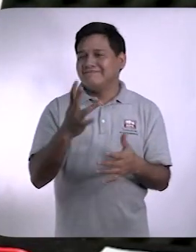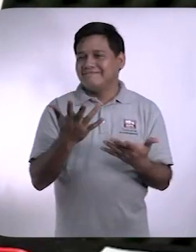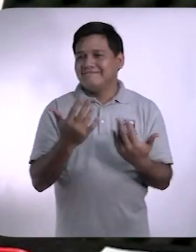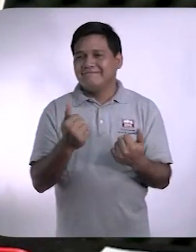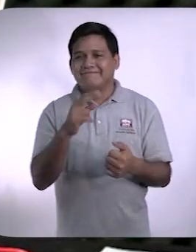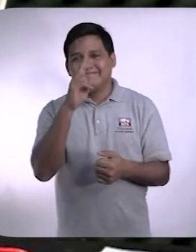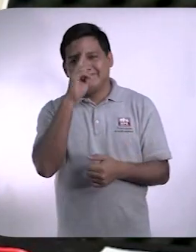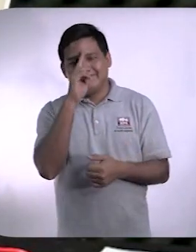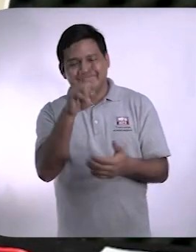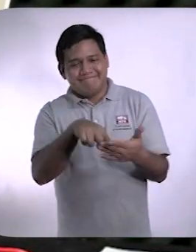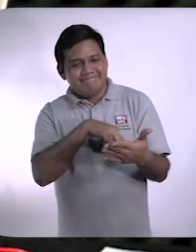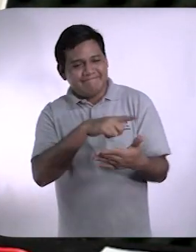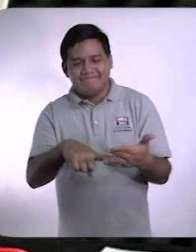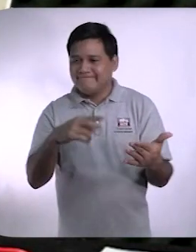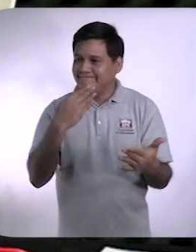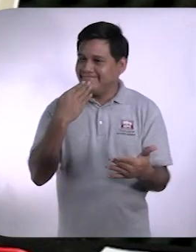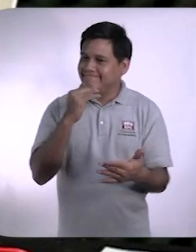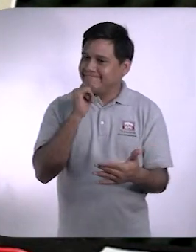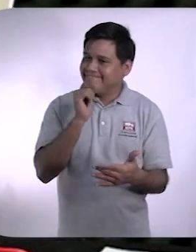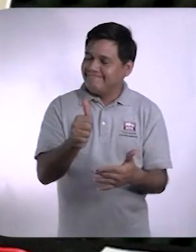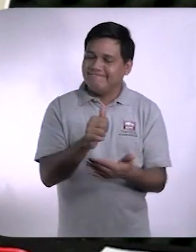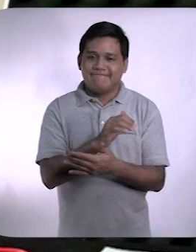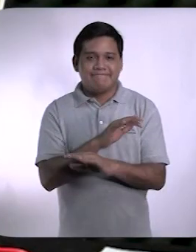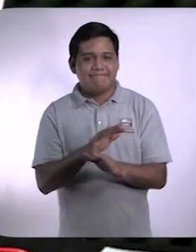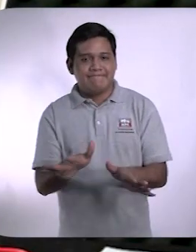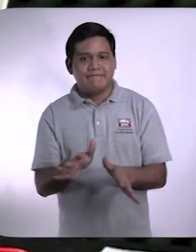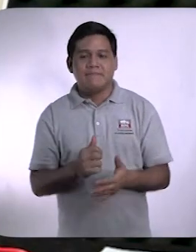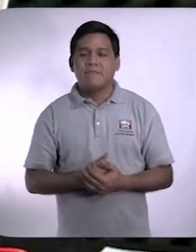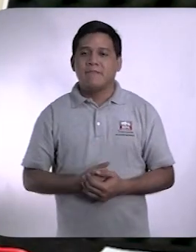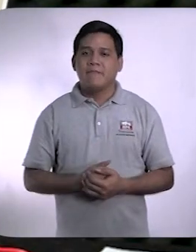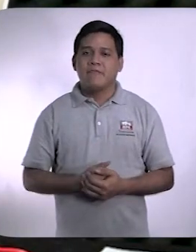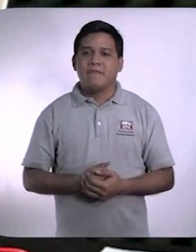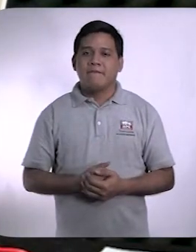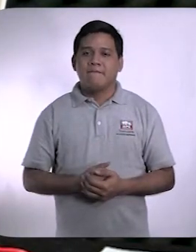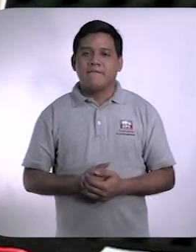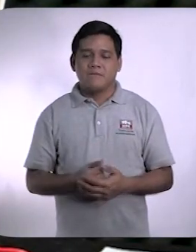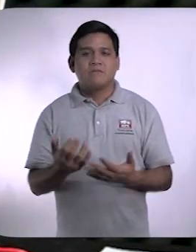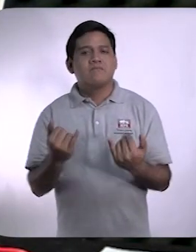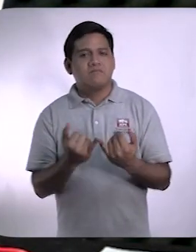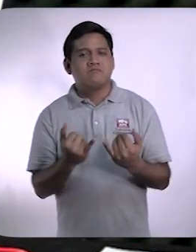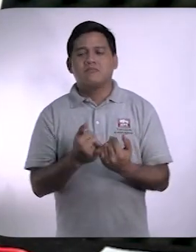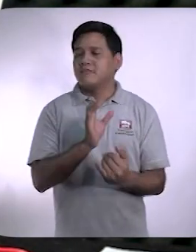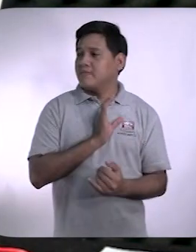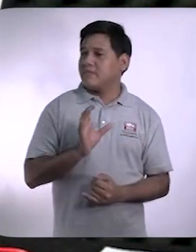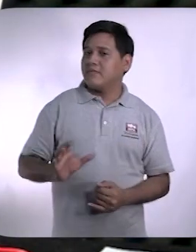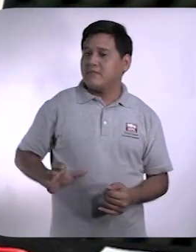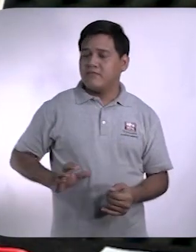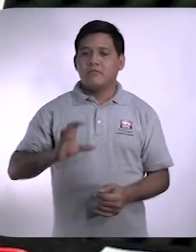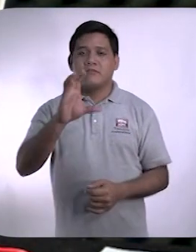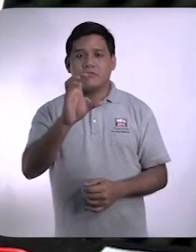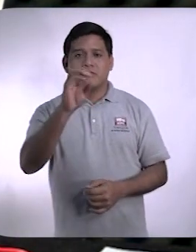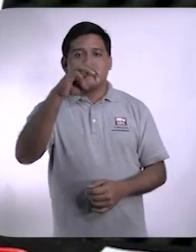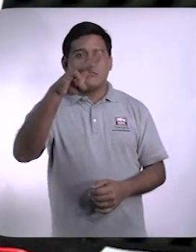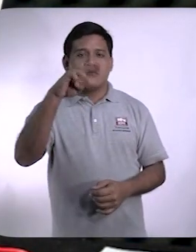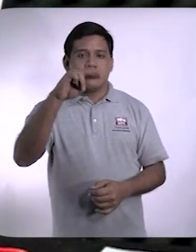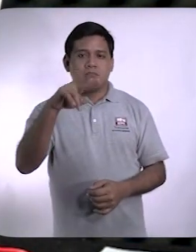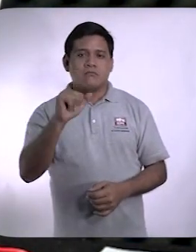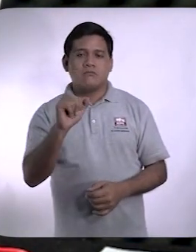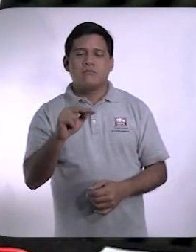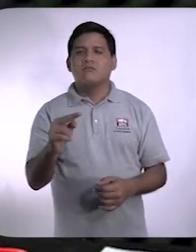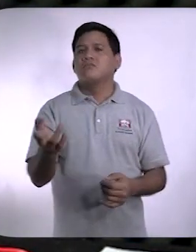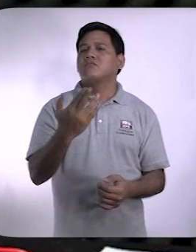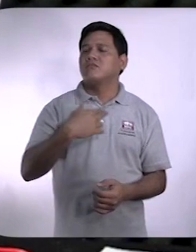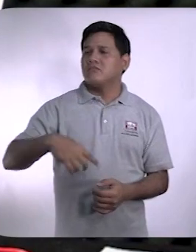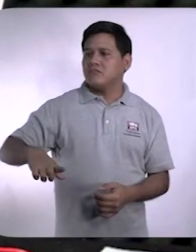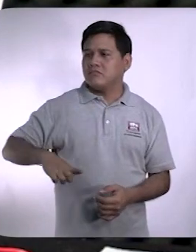la nulidad del voto. Lo mismo sucede para la candidatura común que existe para la gubernatura, que es el caso del Partido